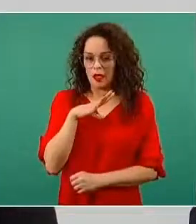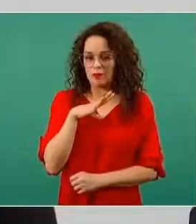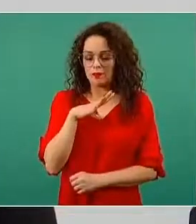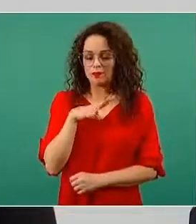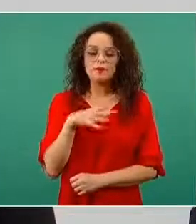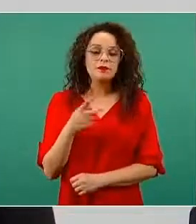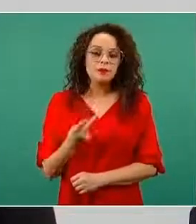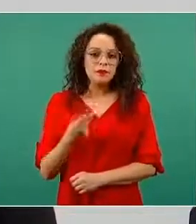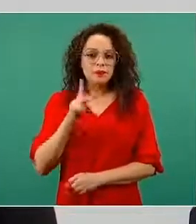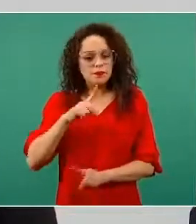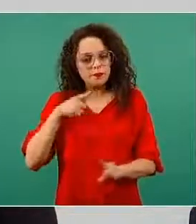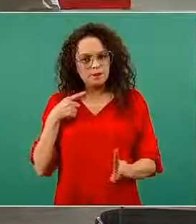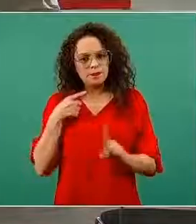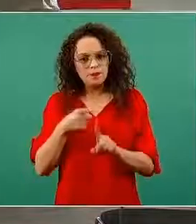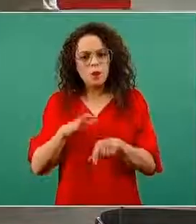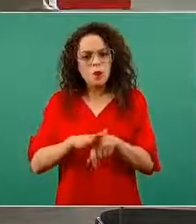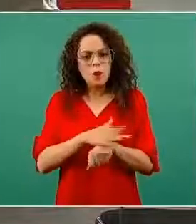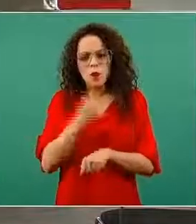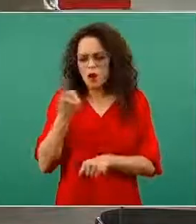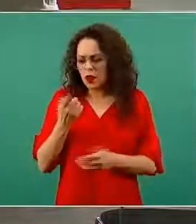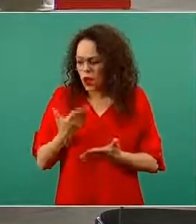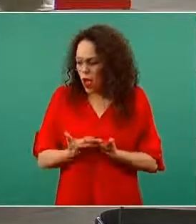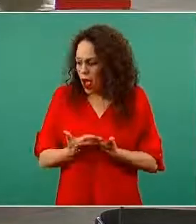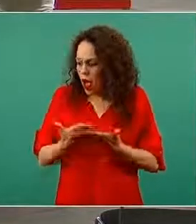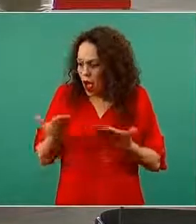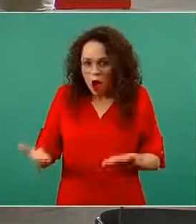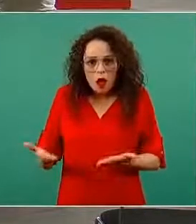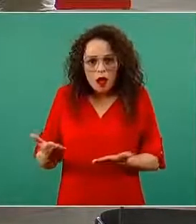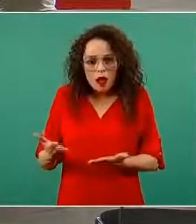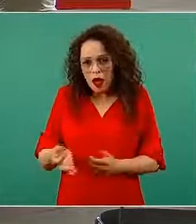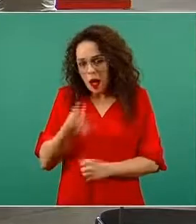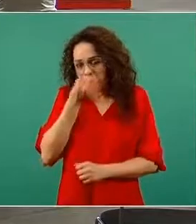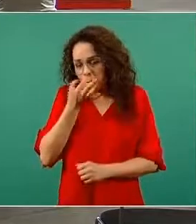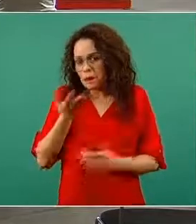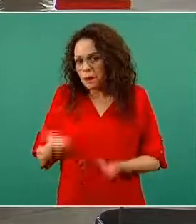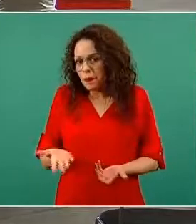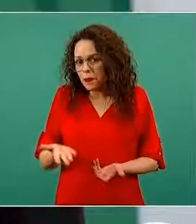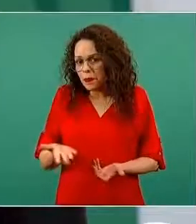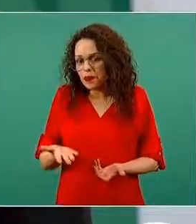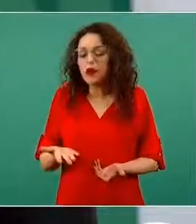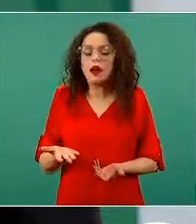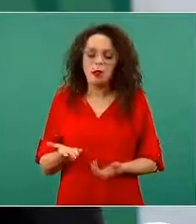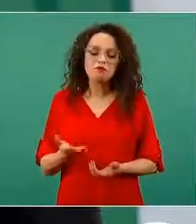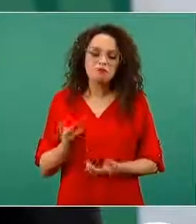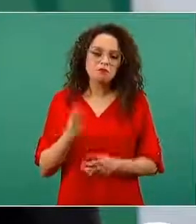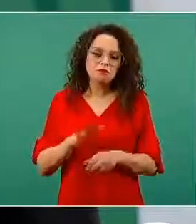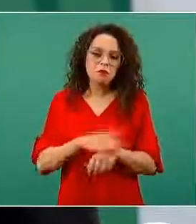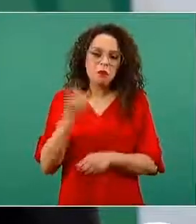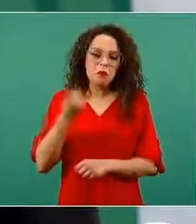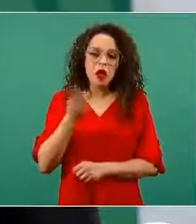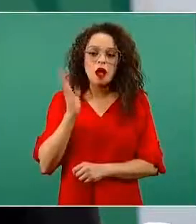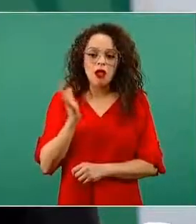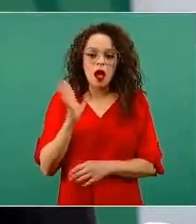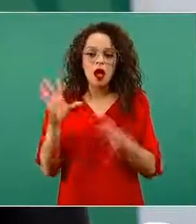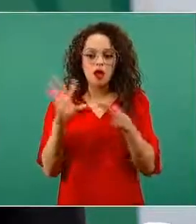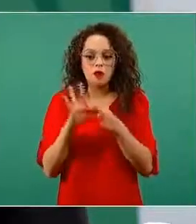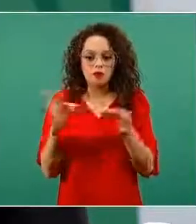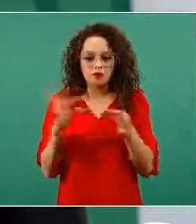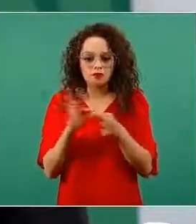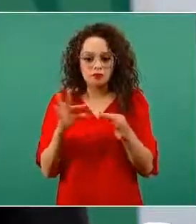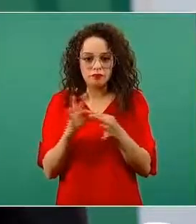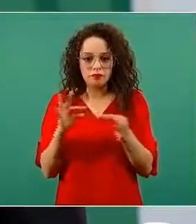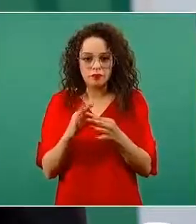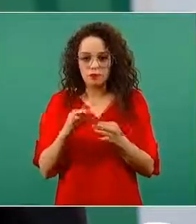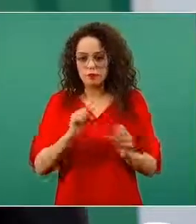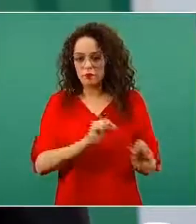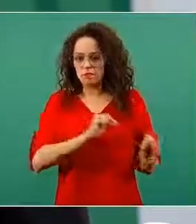Con respecto a el por qué hasta ahora, pues en realidad creo que ha sido explicativo la